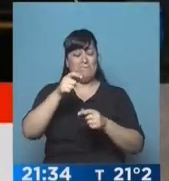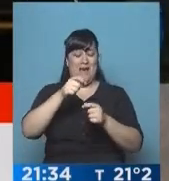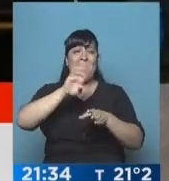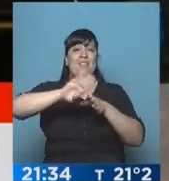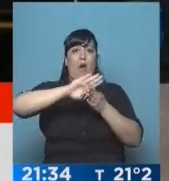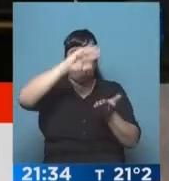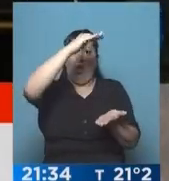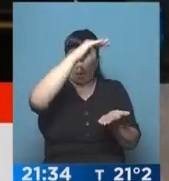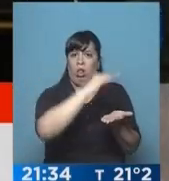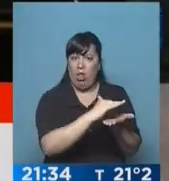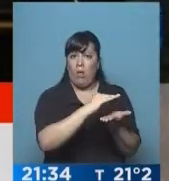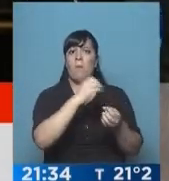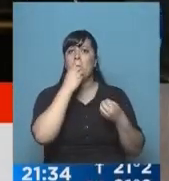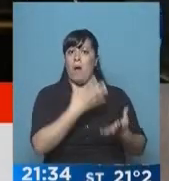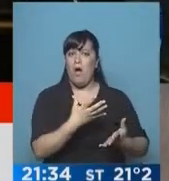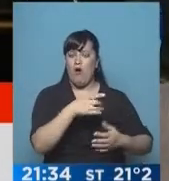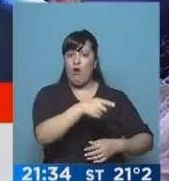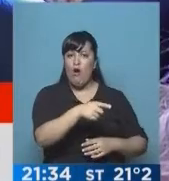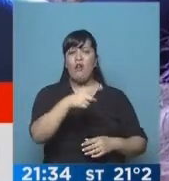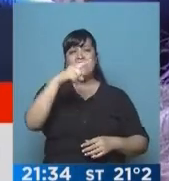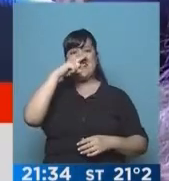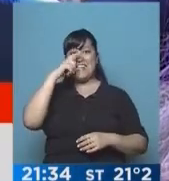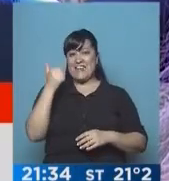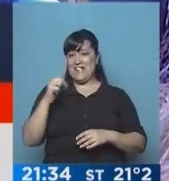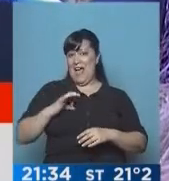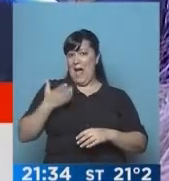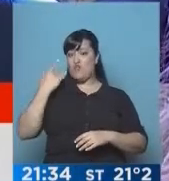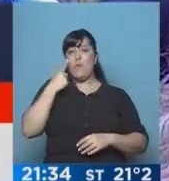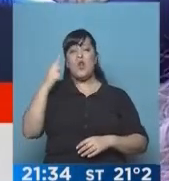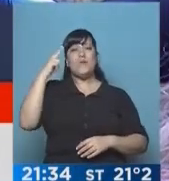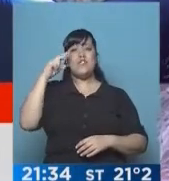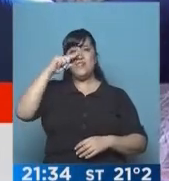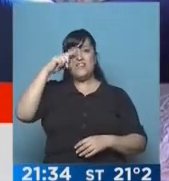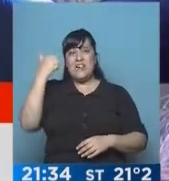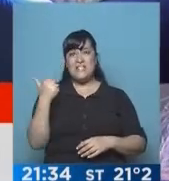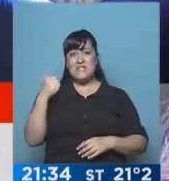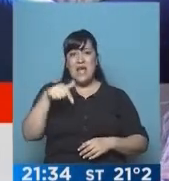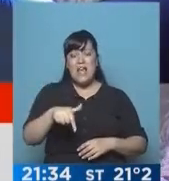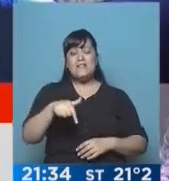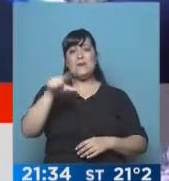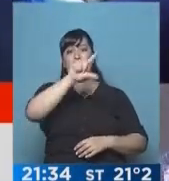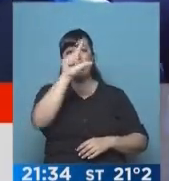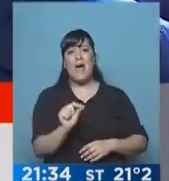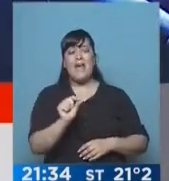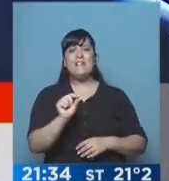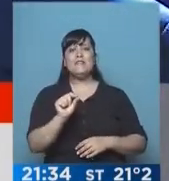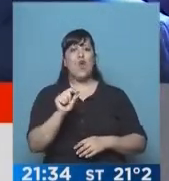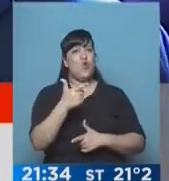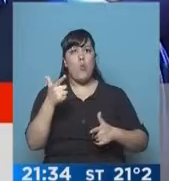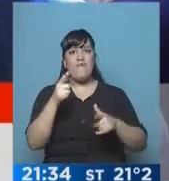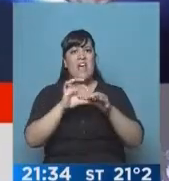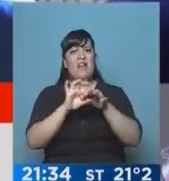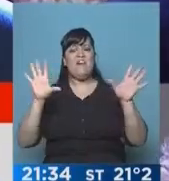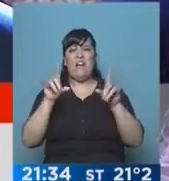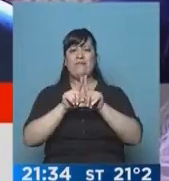año 76, que nuestro país no tenía esta libertad e independencia